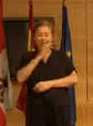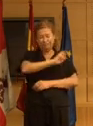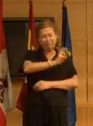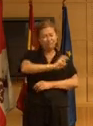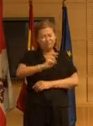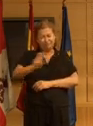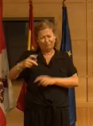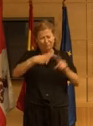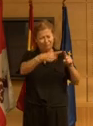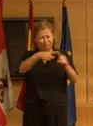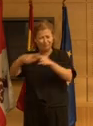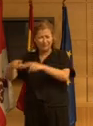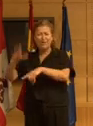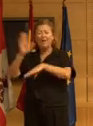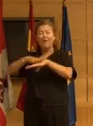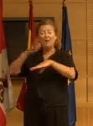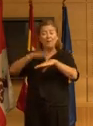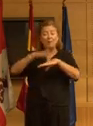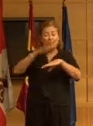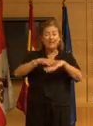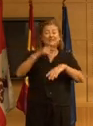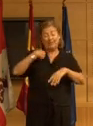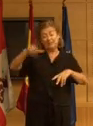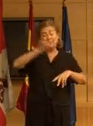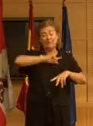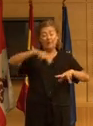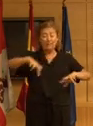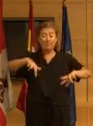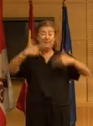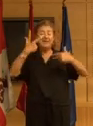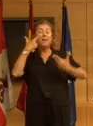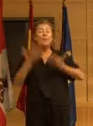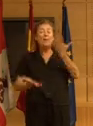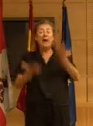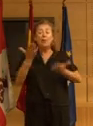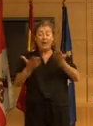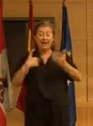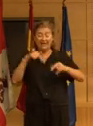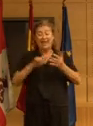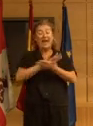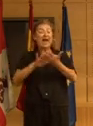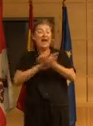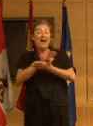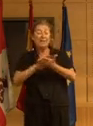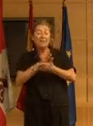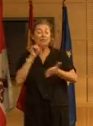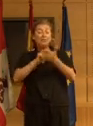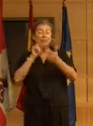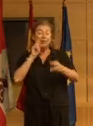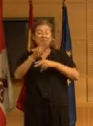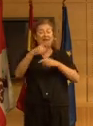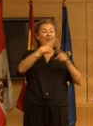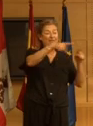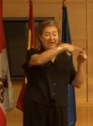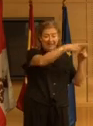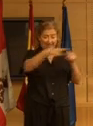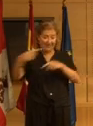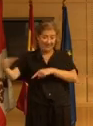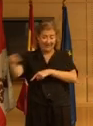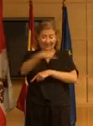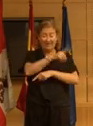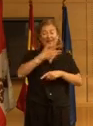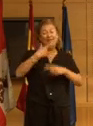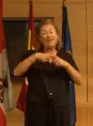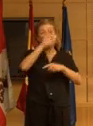variado, porque sí que nos va a permitir valorar lo que aquí vamos a hablar desde el punto de vista de diferentes